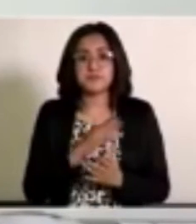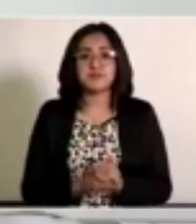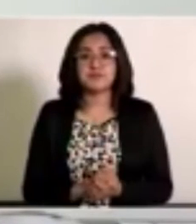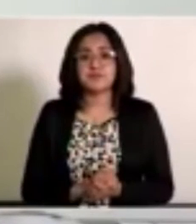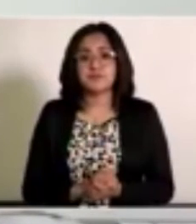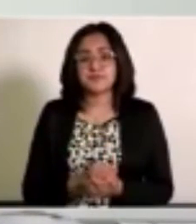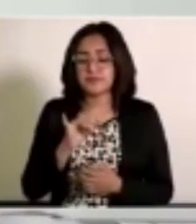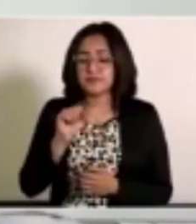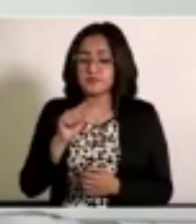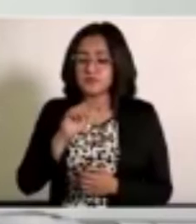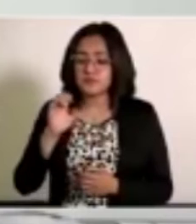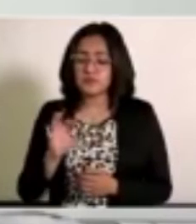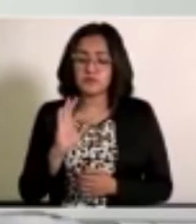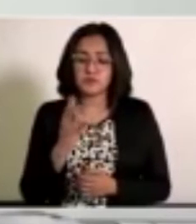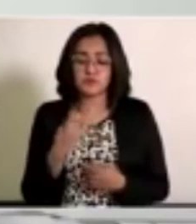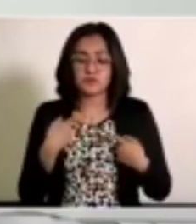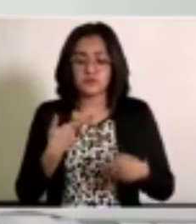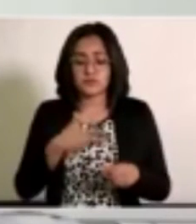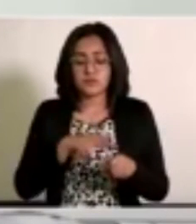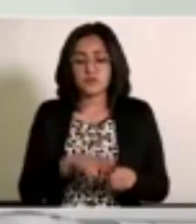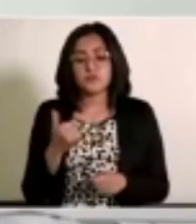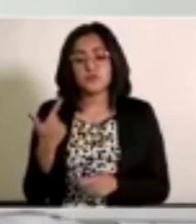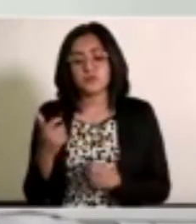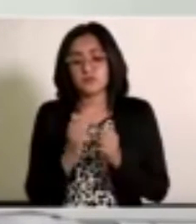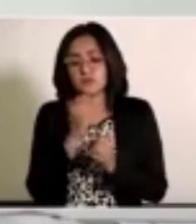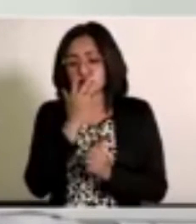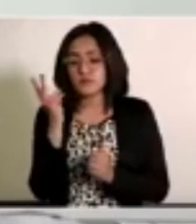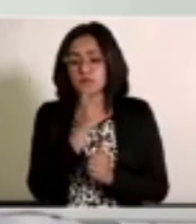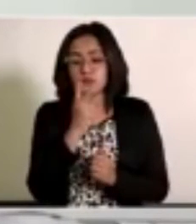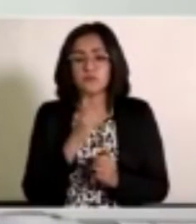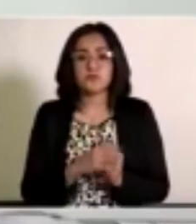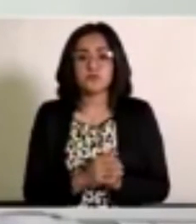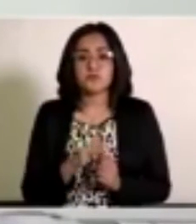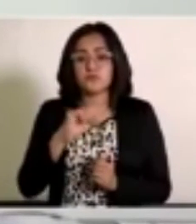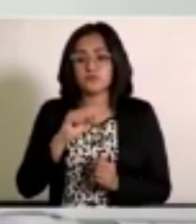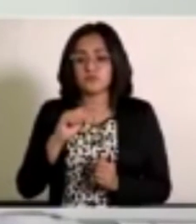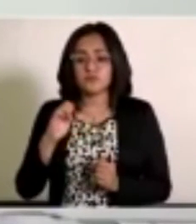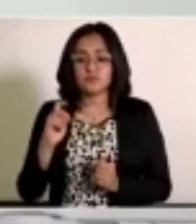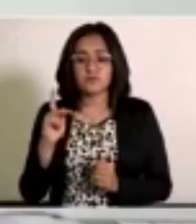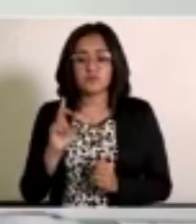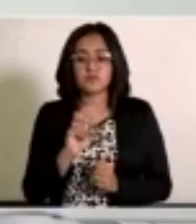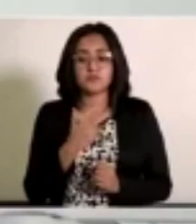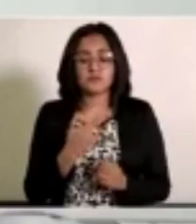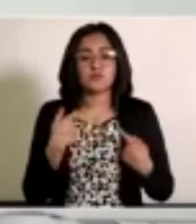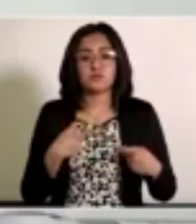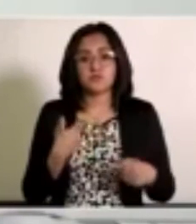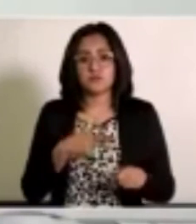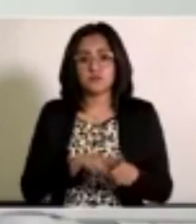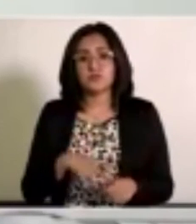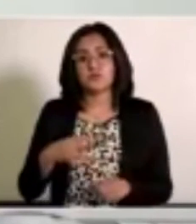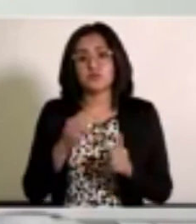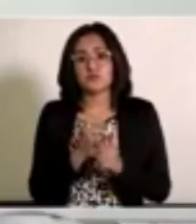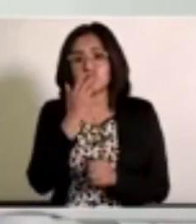asistida. Este, 44 pacientes y 7 con ventilación mecánica. ISTEP, 37 pacientes, 14